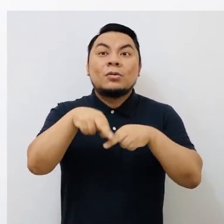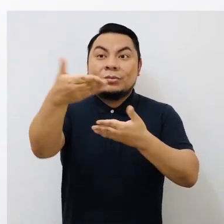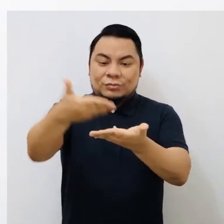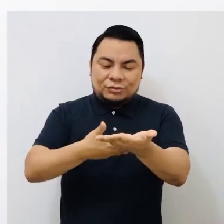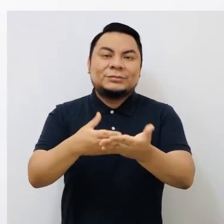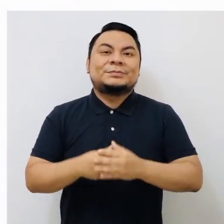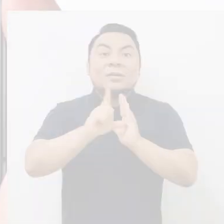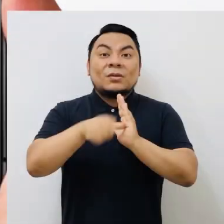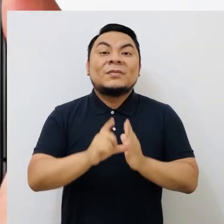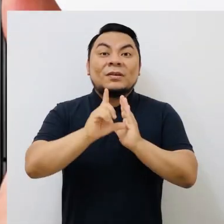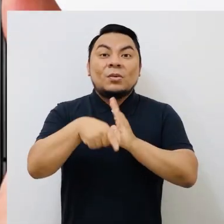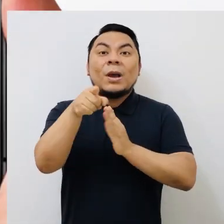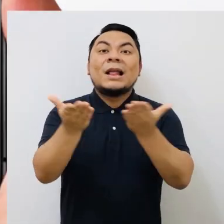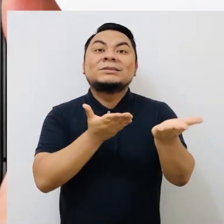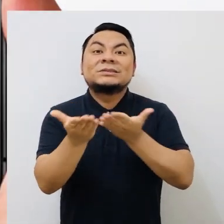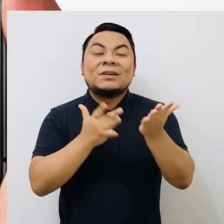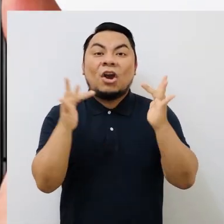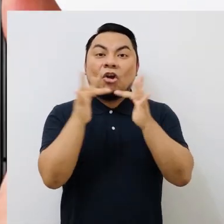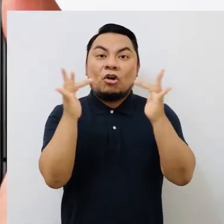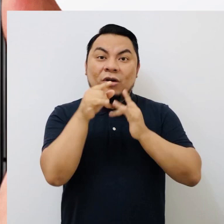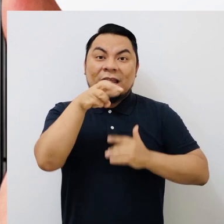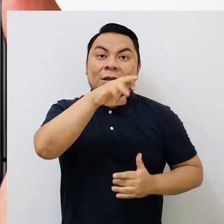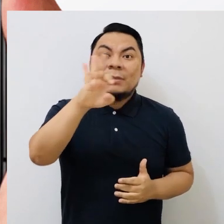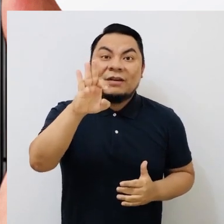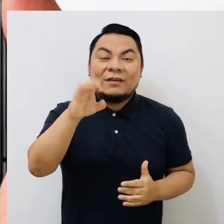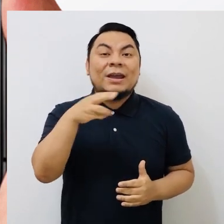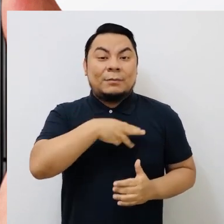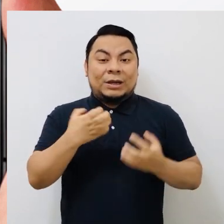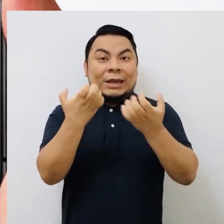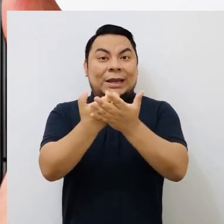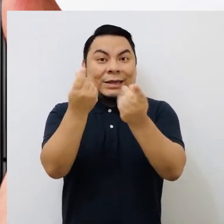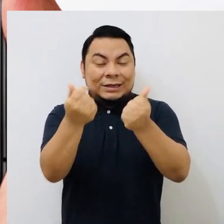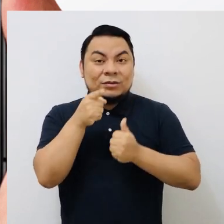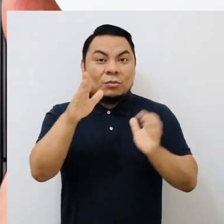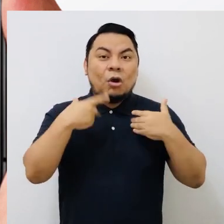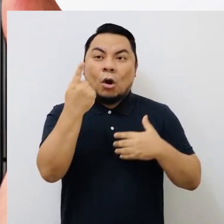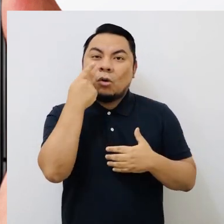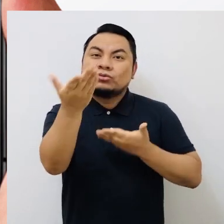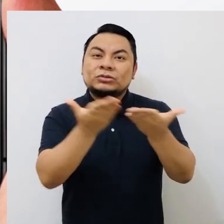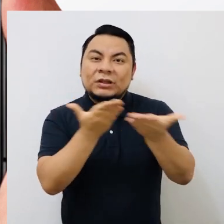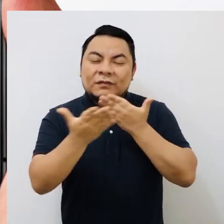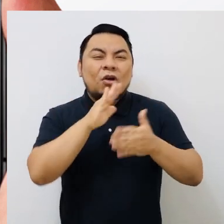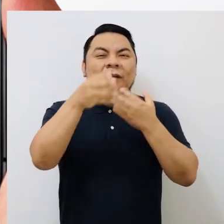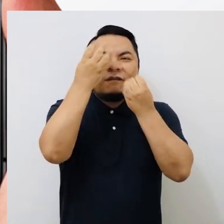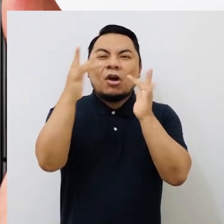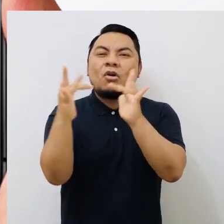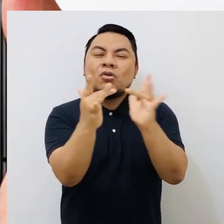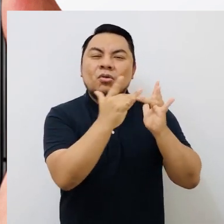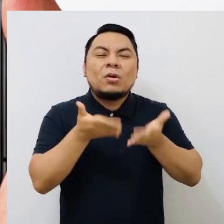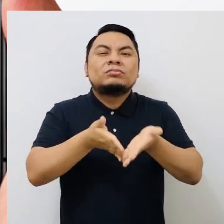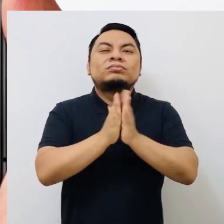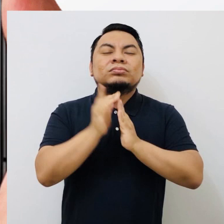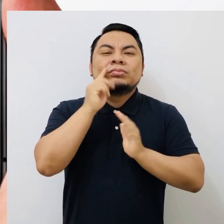servicios CONECTAMEF, las entidades públicas pueden conocer sus servicios, así como datos de contacto para la solicitud de acompañamiento